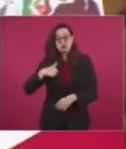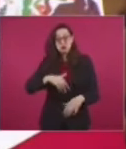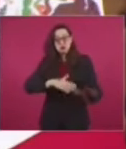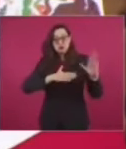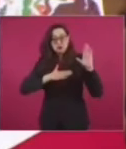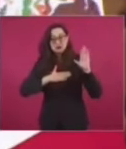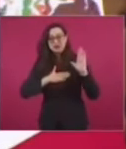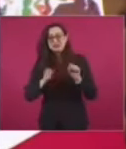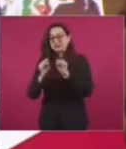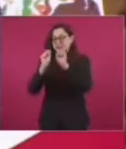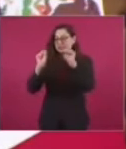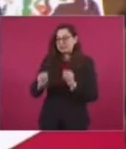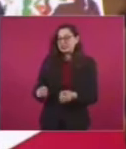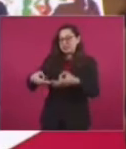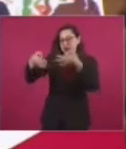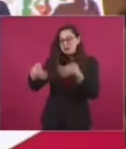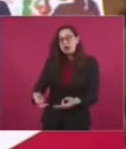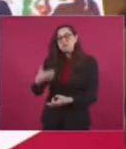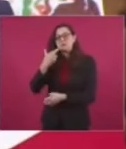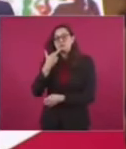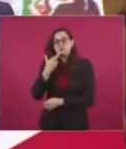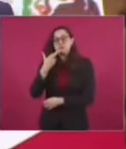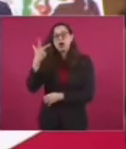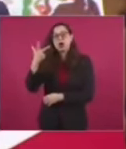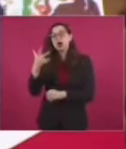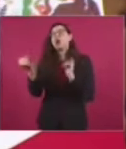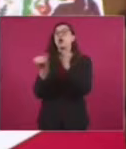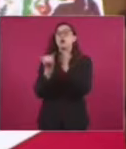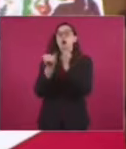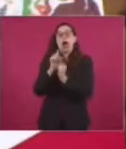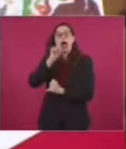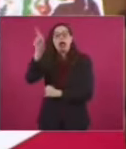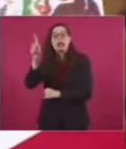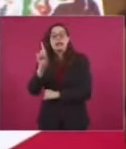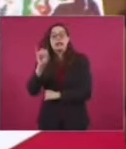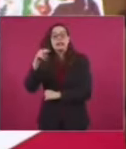ser como en Dinamarca. No, no es como en Dinamarca, es mejor.